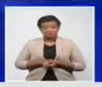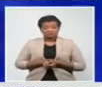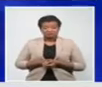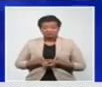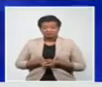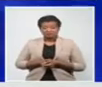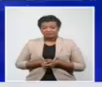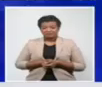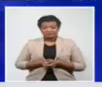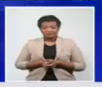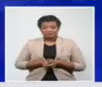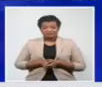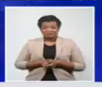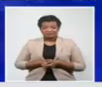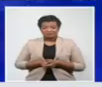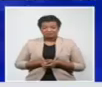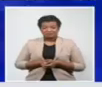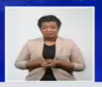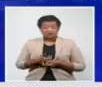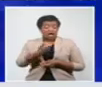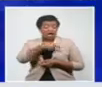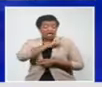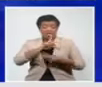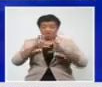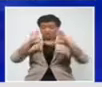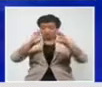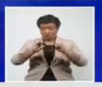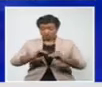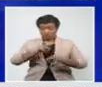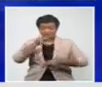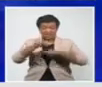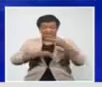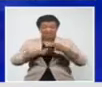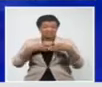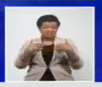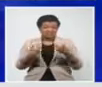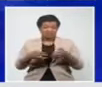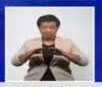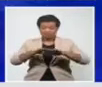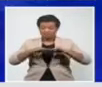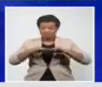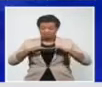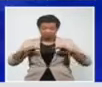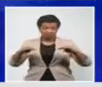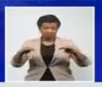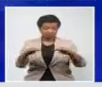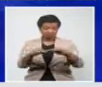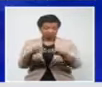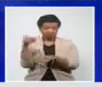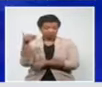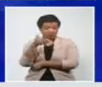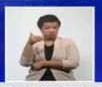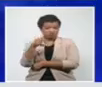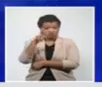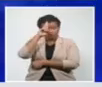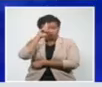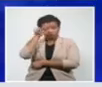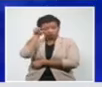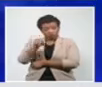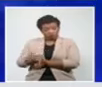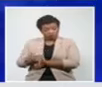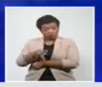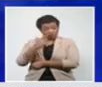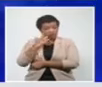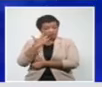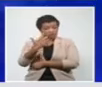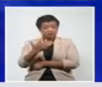Anoche bueno, pues fue la mesa redonda con la presencia del doctor Vicente Vélez,